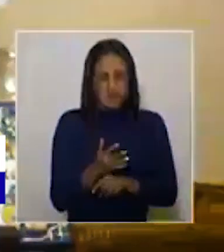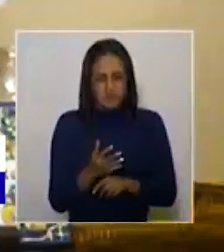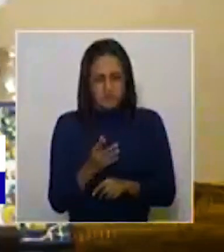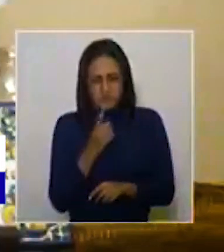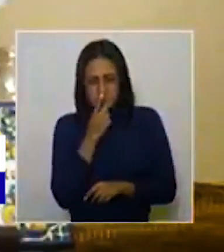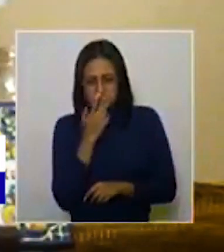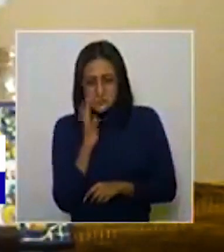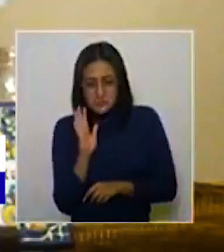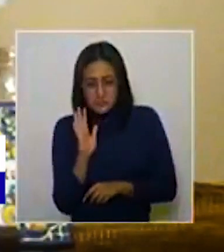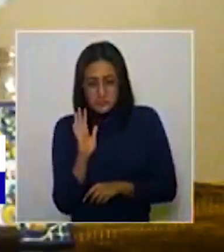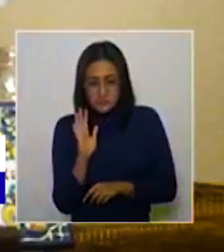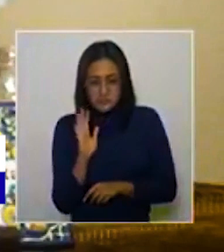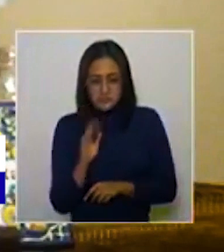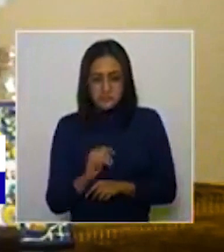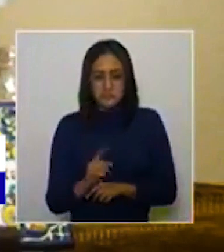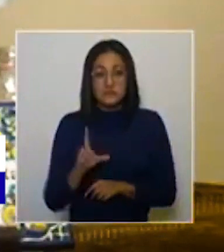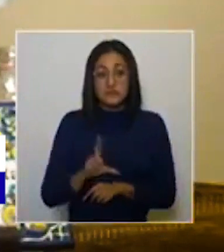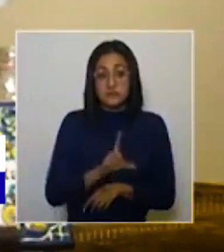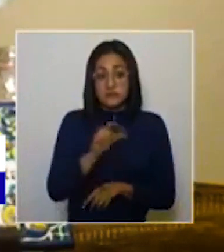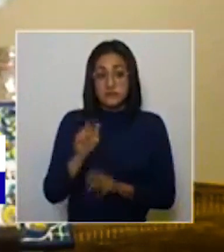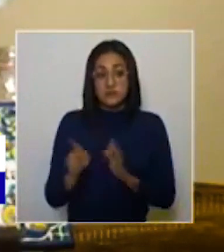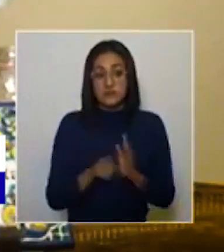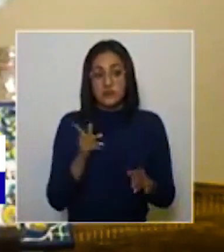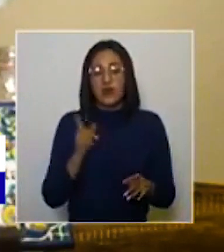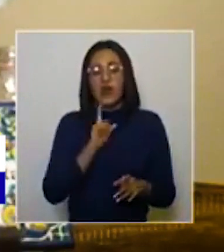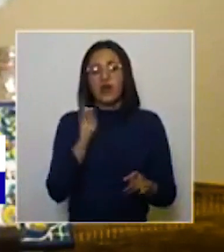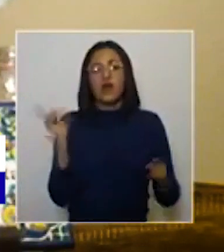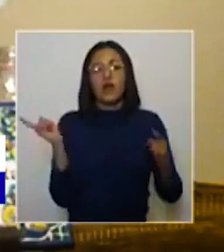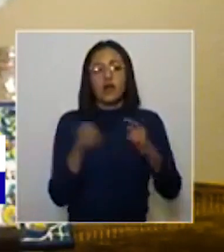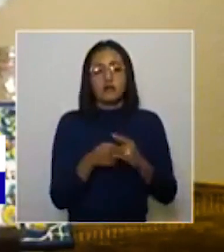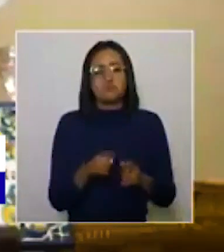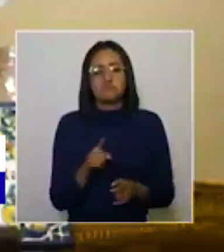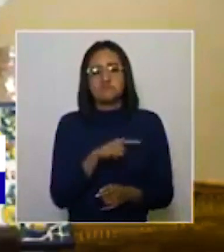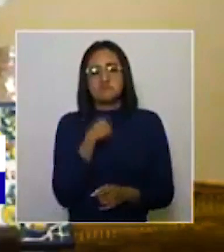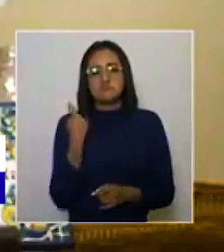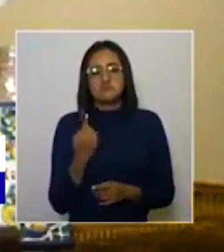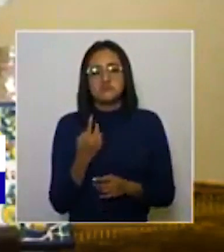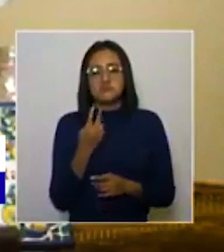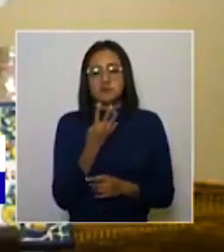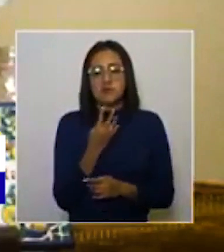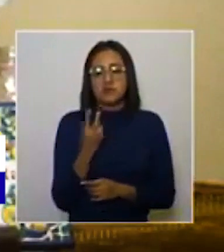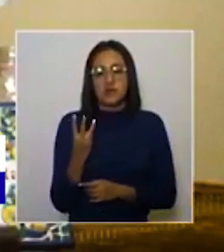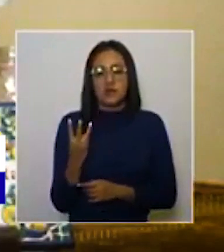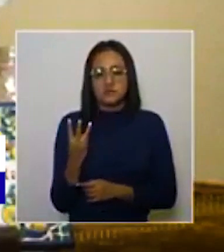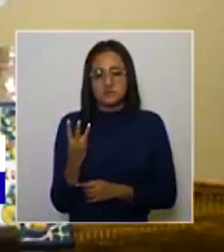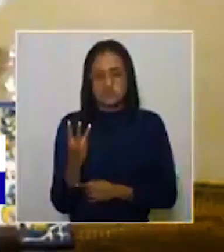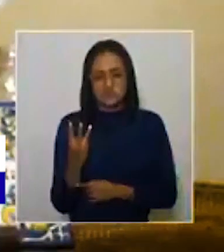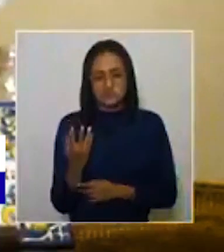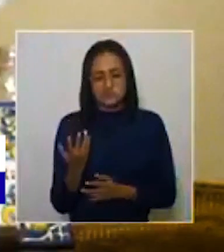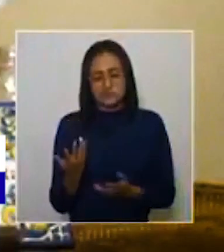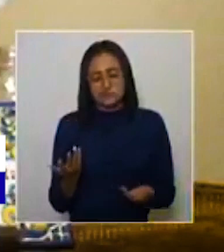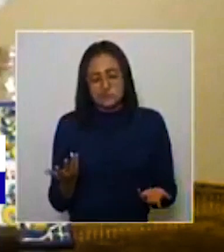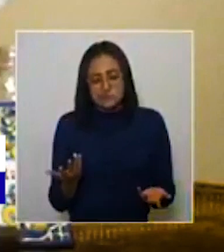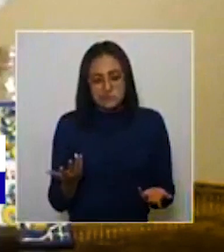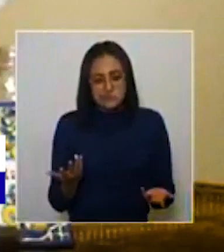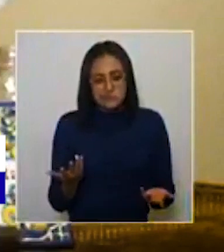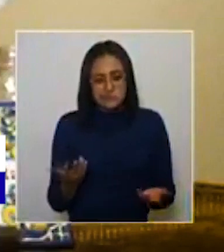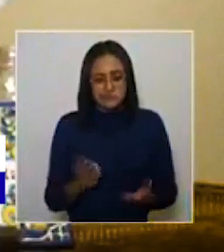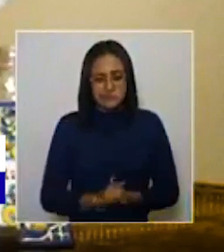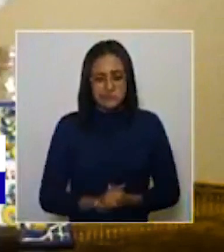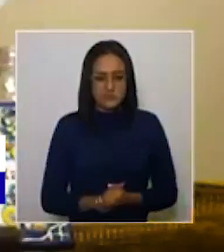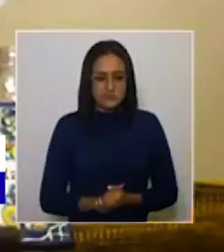vuelven a ejecutar el penal y lo meten y perdemos 43 así la historia